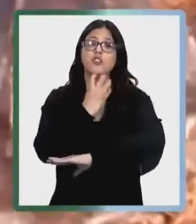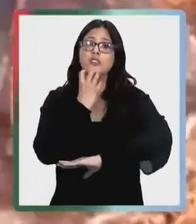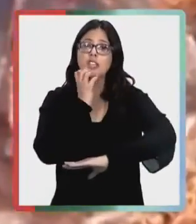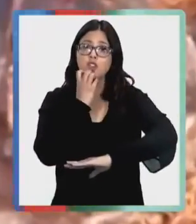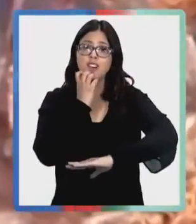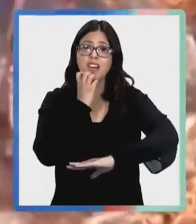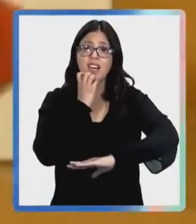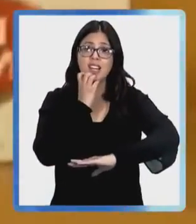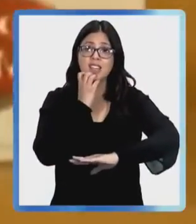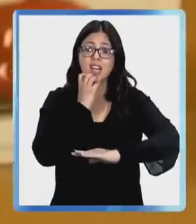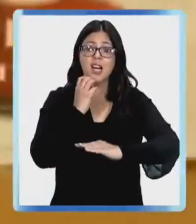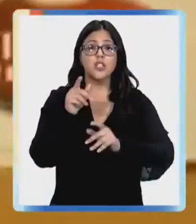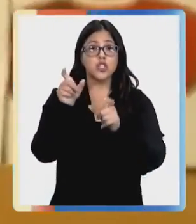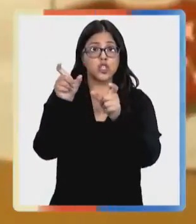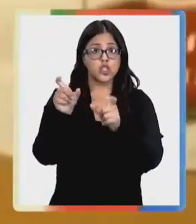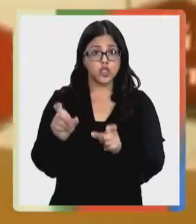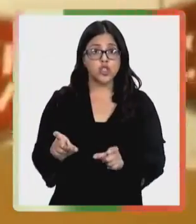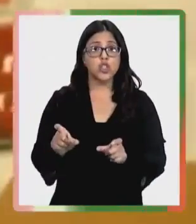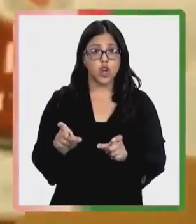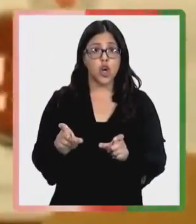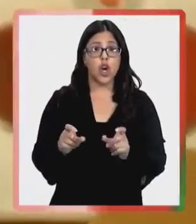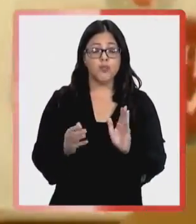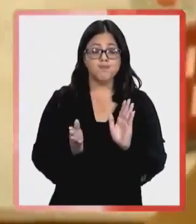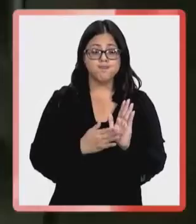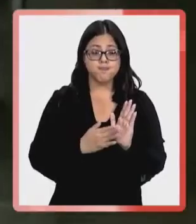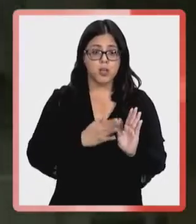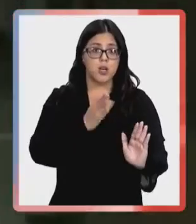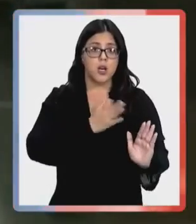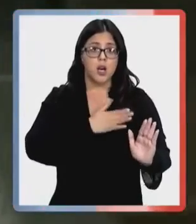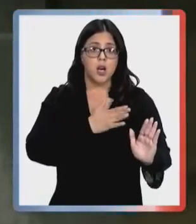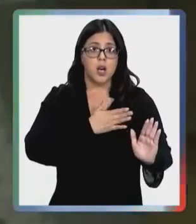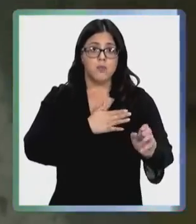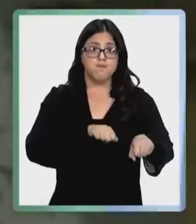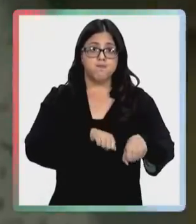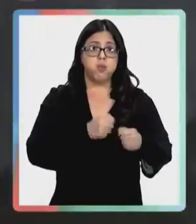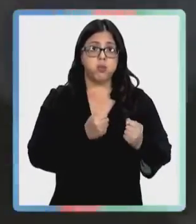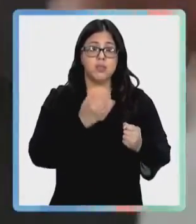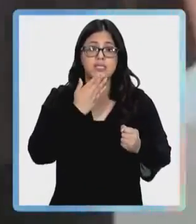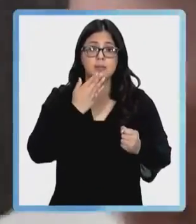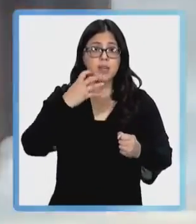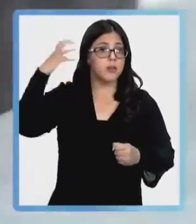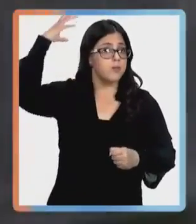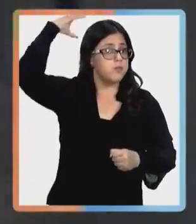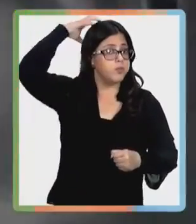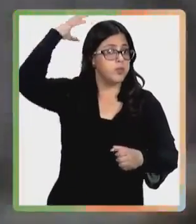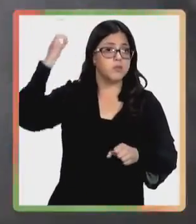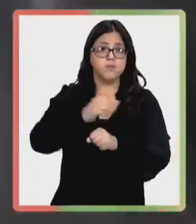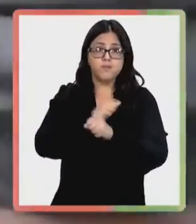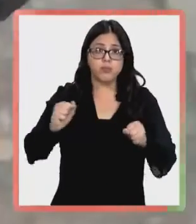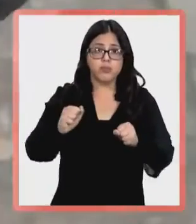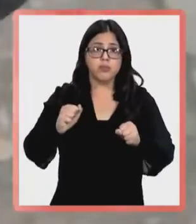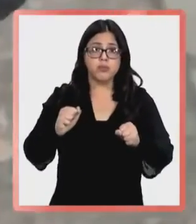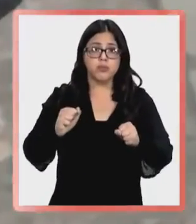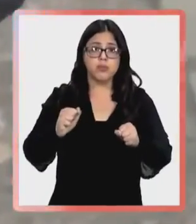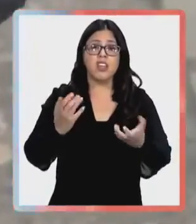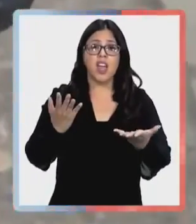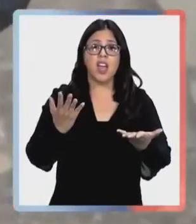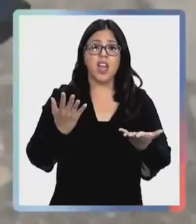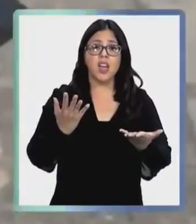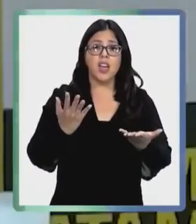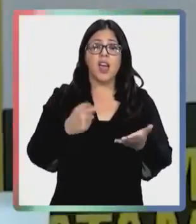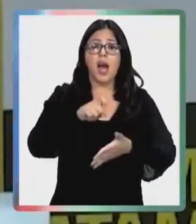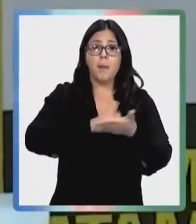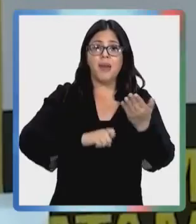que en la región de Antofagasta están bajo control con antecedentes de infarto al miocardio y accidente cerebrovascular